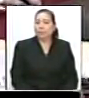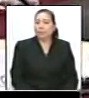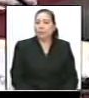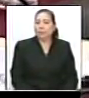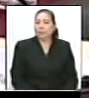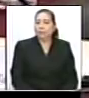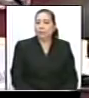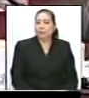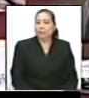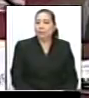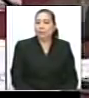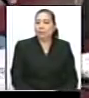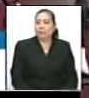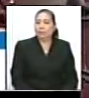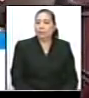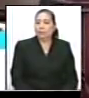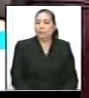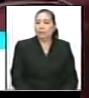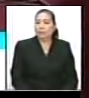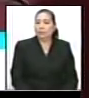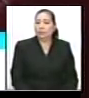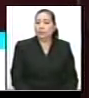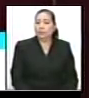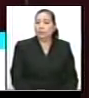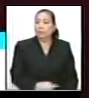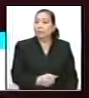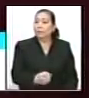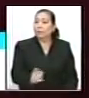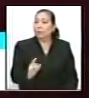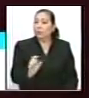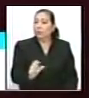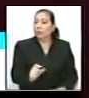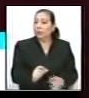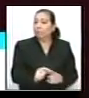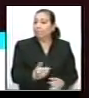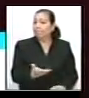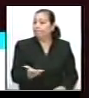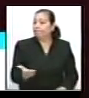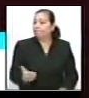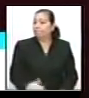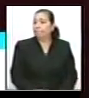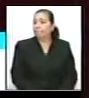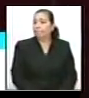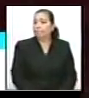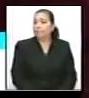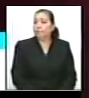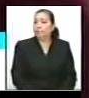Gracias, congresista Arimborgo. ¿Algún otro congresista que desea realizar el uso de la palabra?